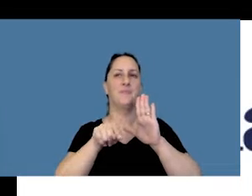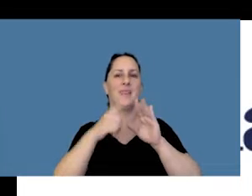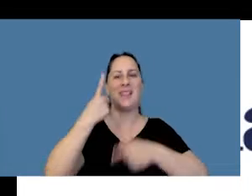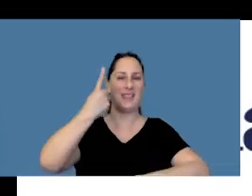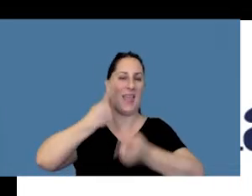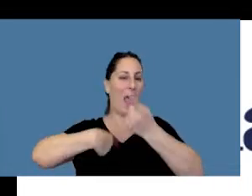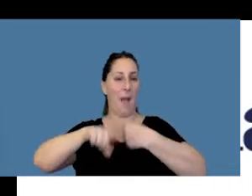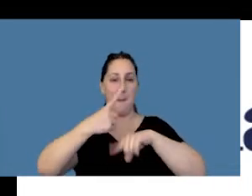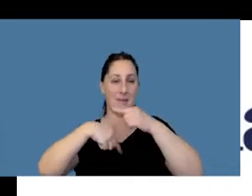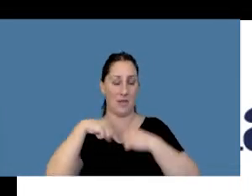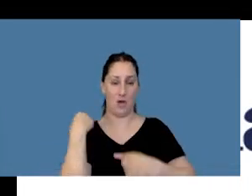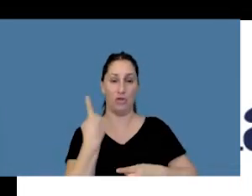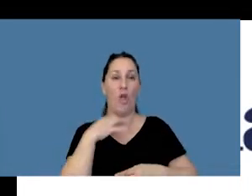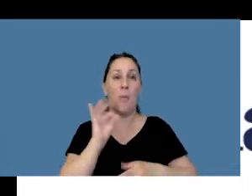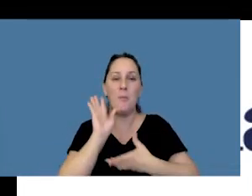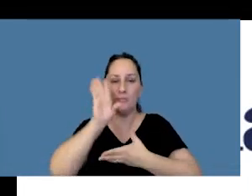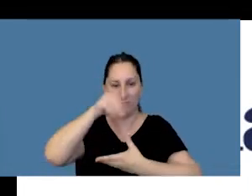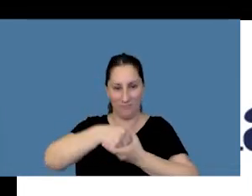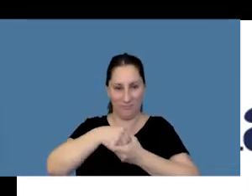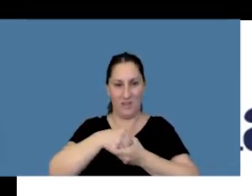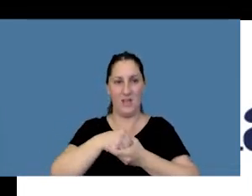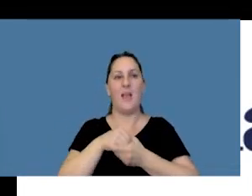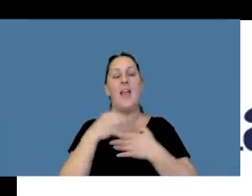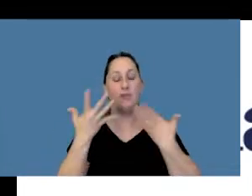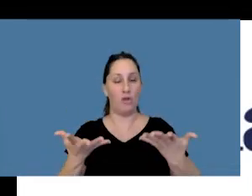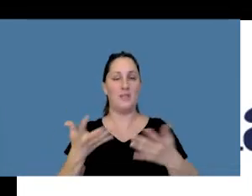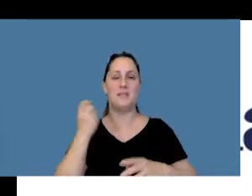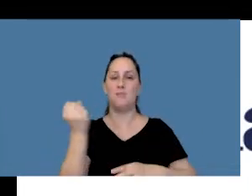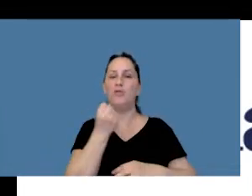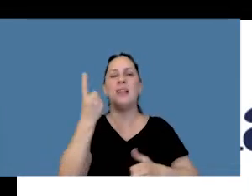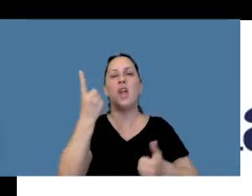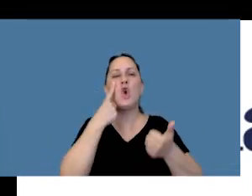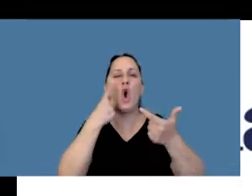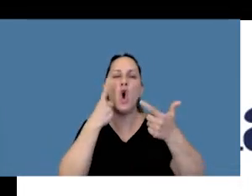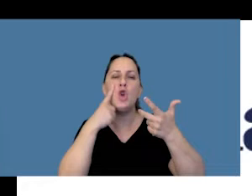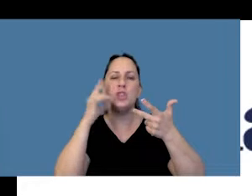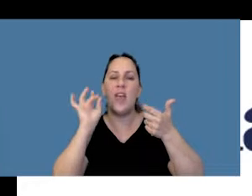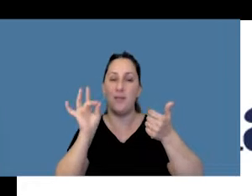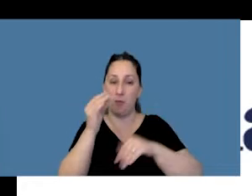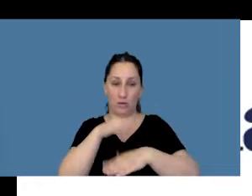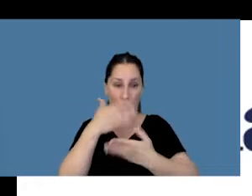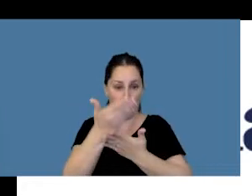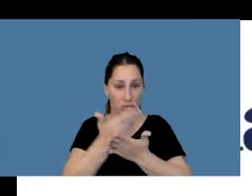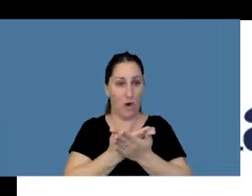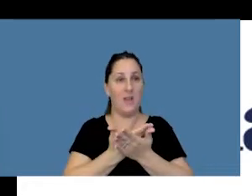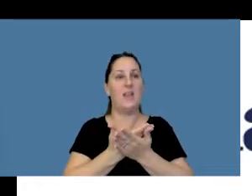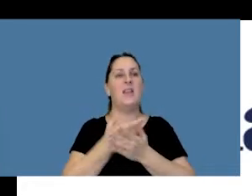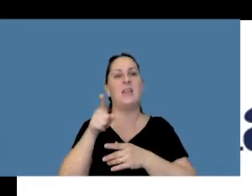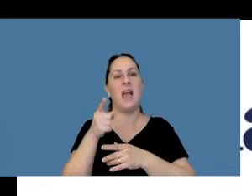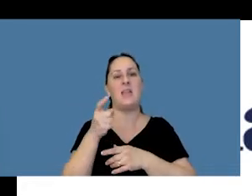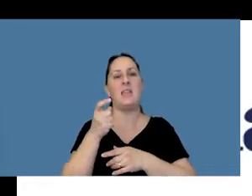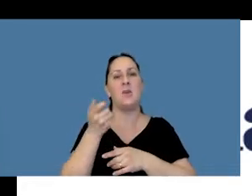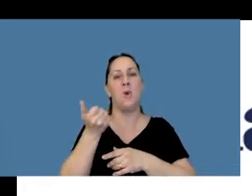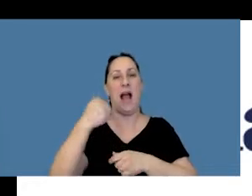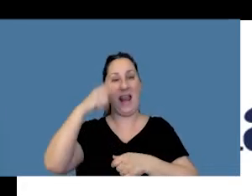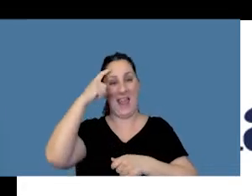que debemos hacer internamente, es importante conocer esta disposición, y en el anexo, que es la parte que a